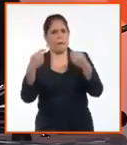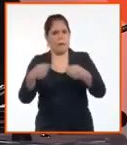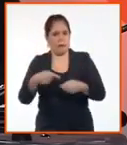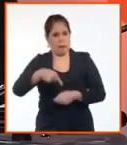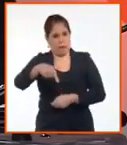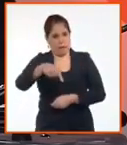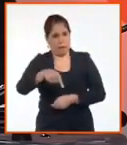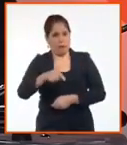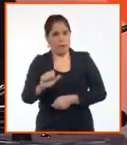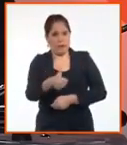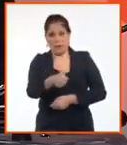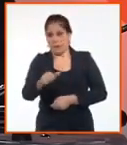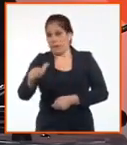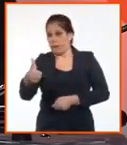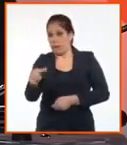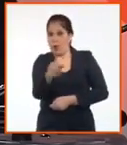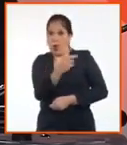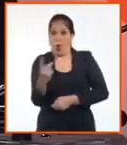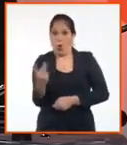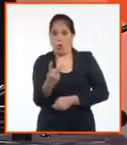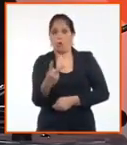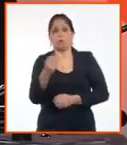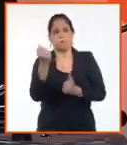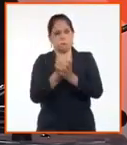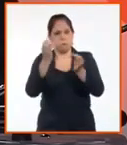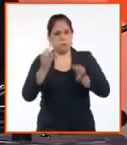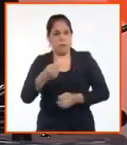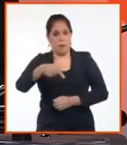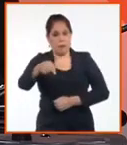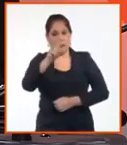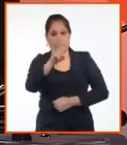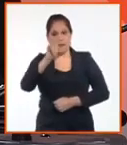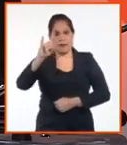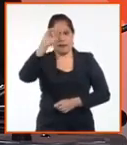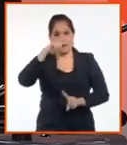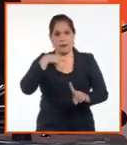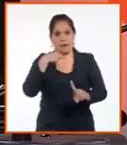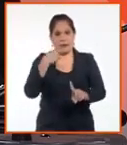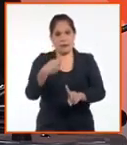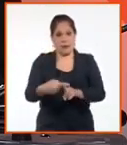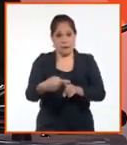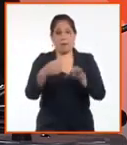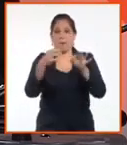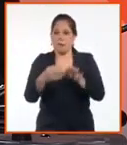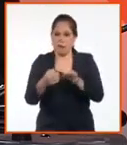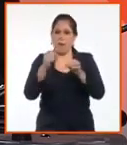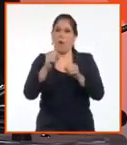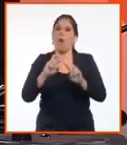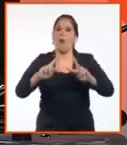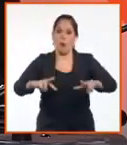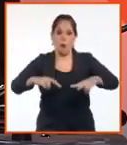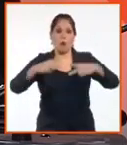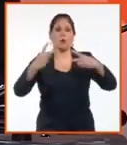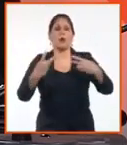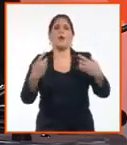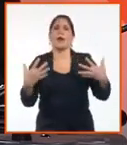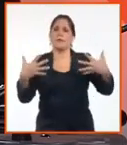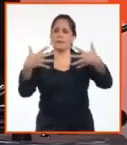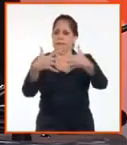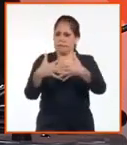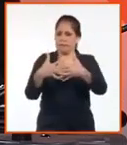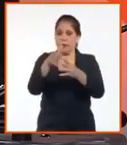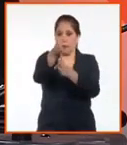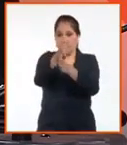han ratificado en las últimas horas que el próximo 26 de septiembre abrirán los pasos fronterizos el